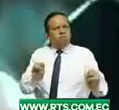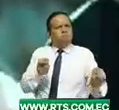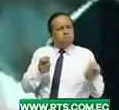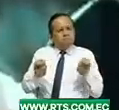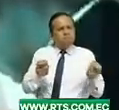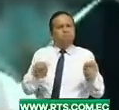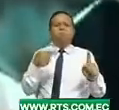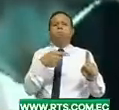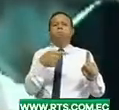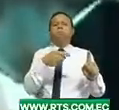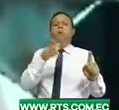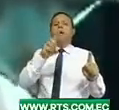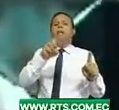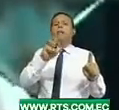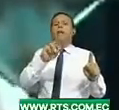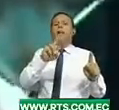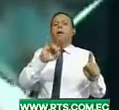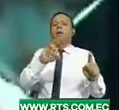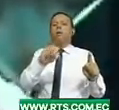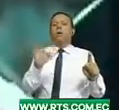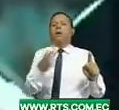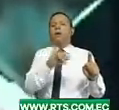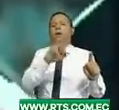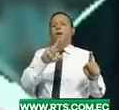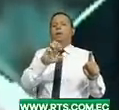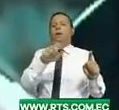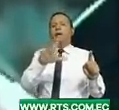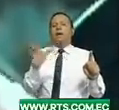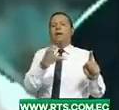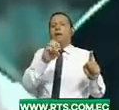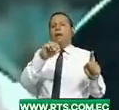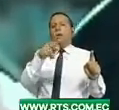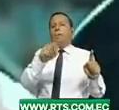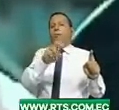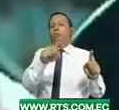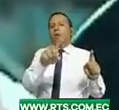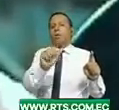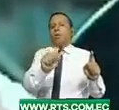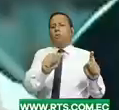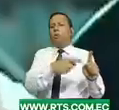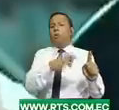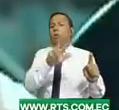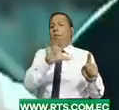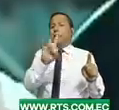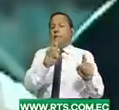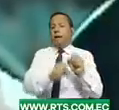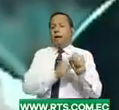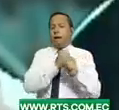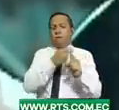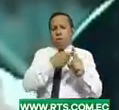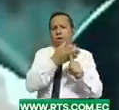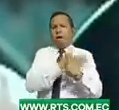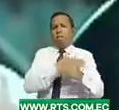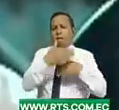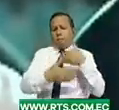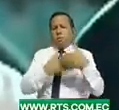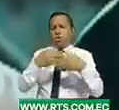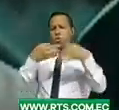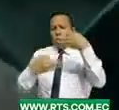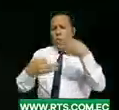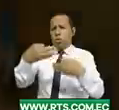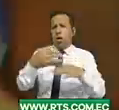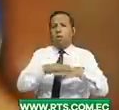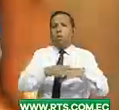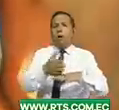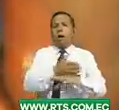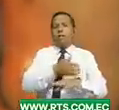Macías, de 37 años de edad, tenía procesos judiciales abiertos por robo y tráfico ilícito de armas de fuego. Según